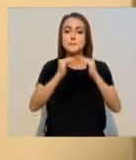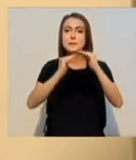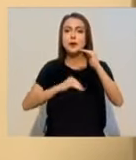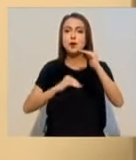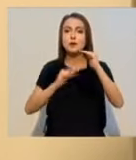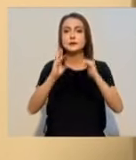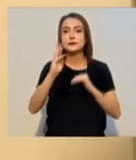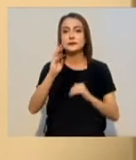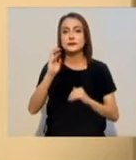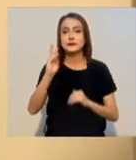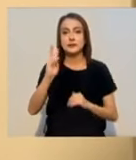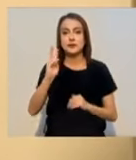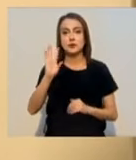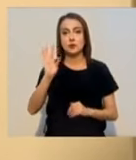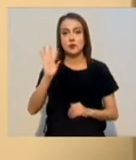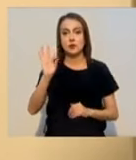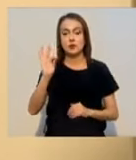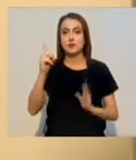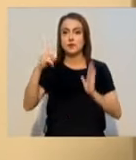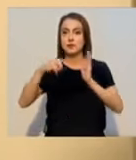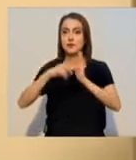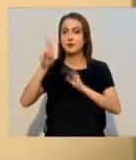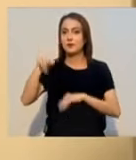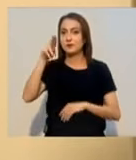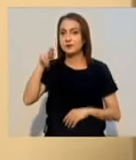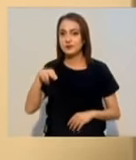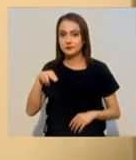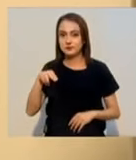a 699 mil colones.